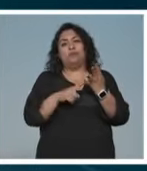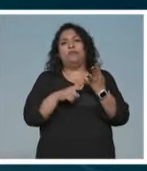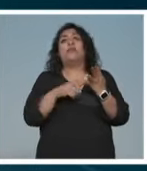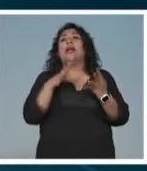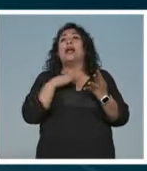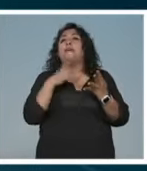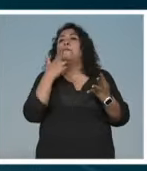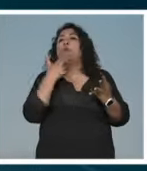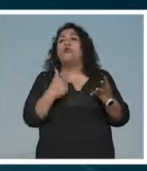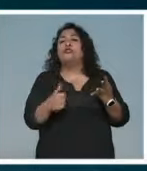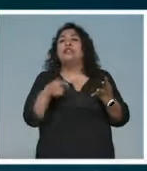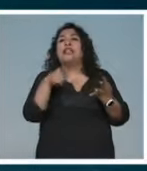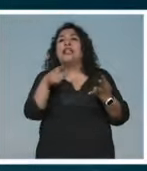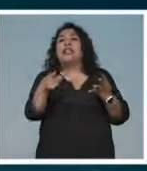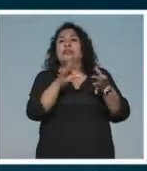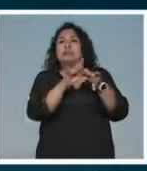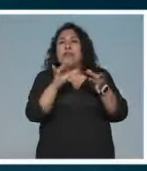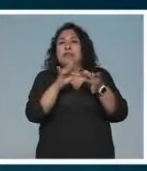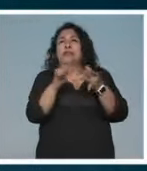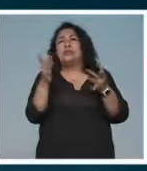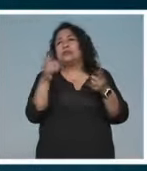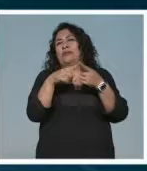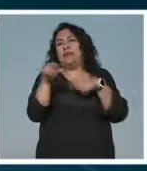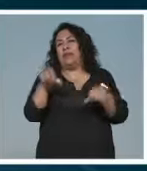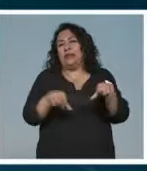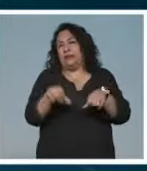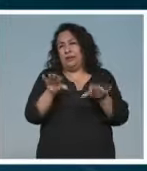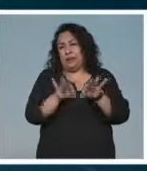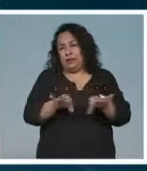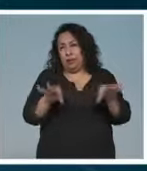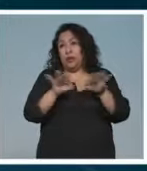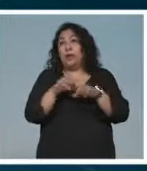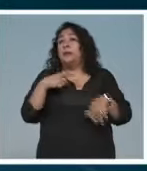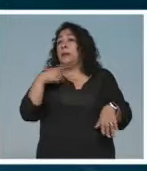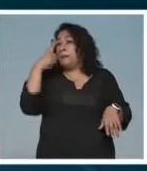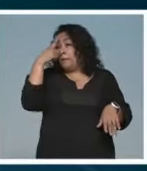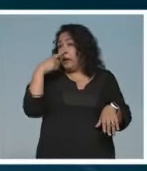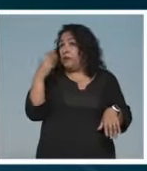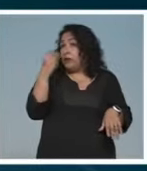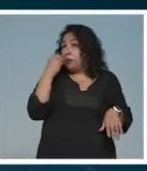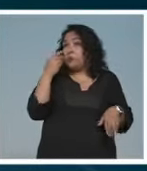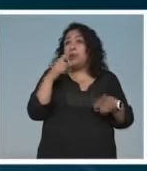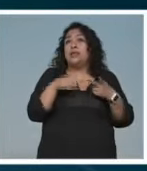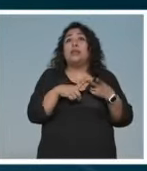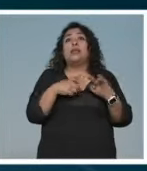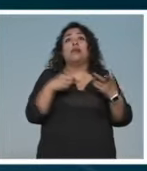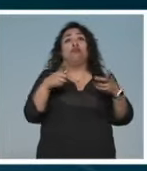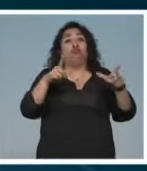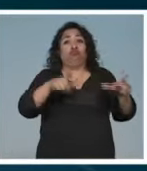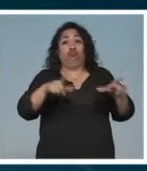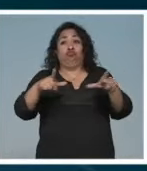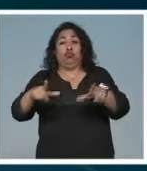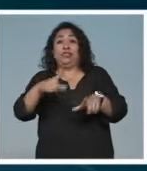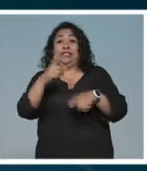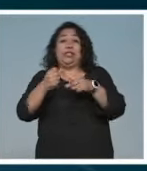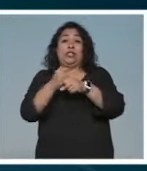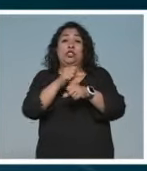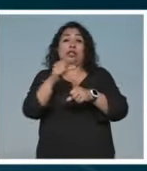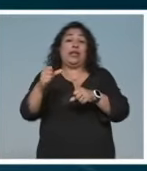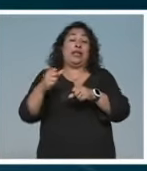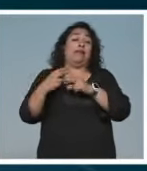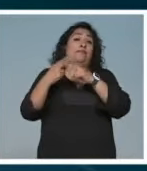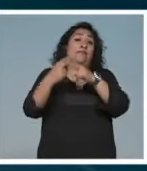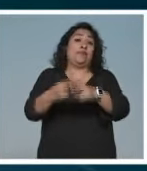como postre descripciones de eventos importantes. Desde el perfil culinario, los banquetes de la fiesta del centenario de la